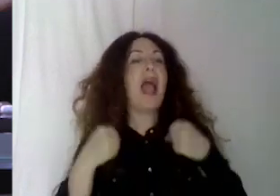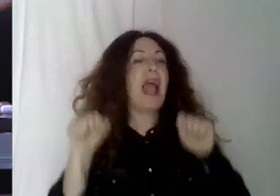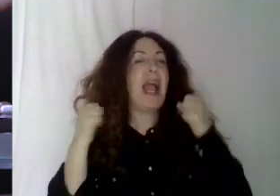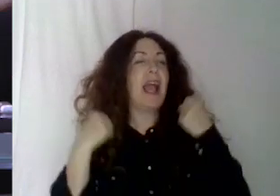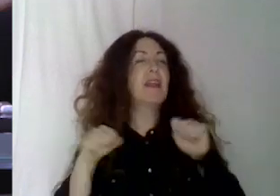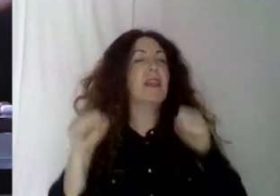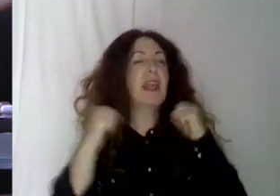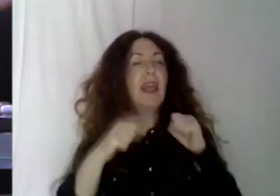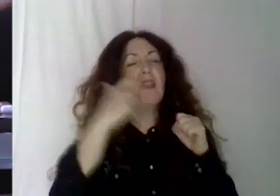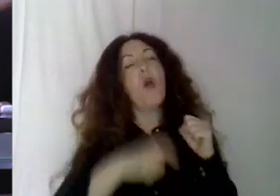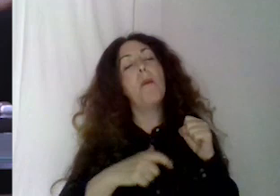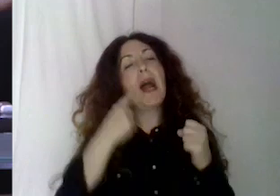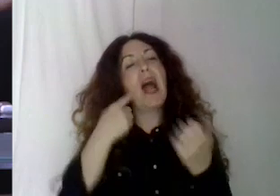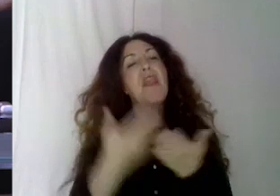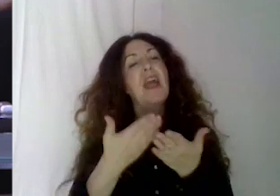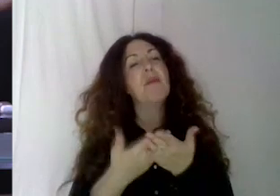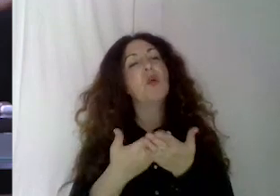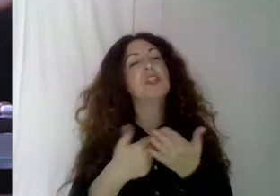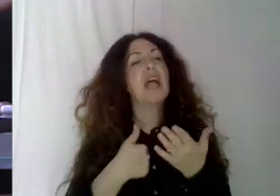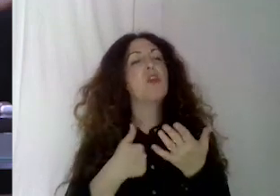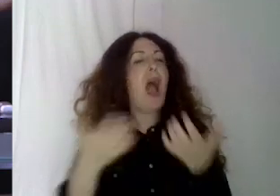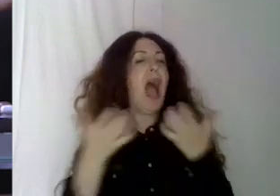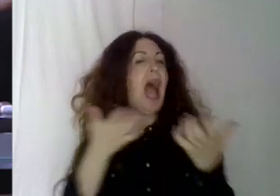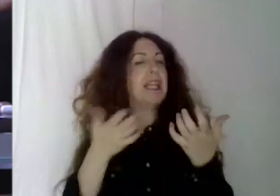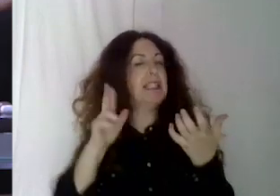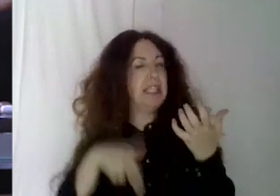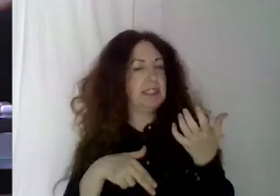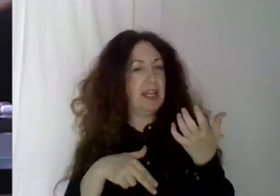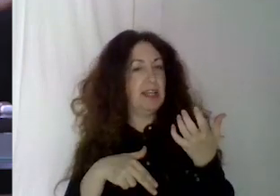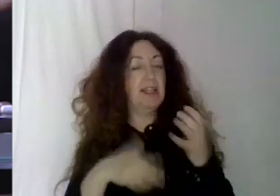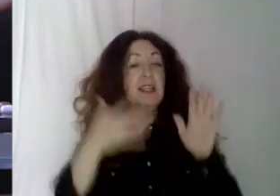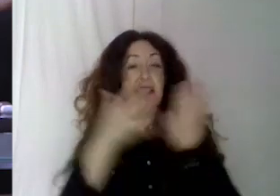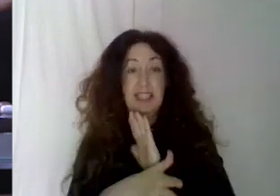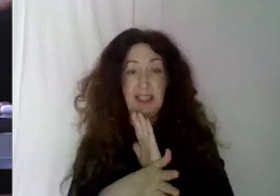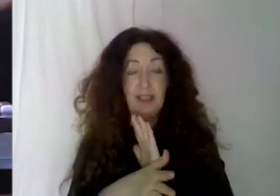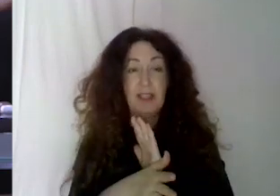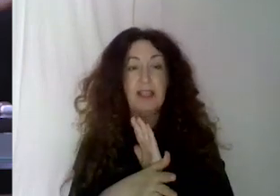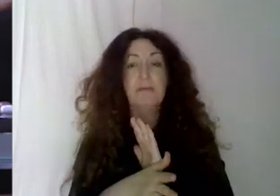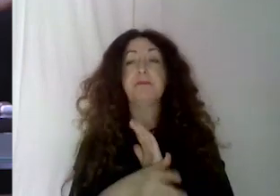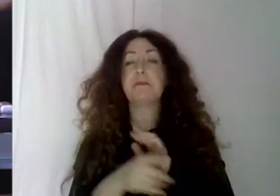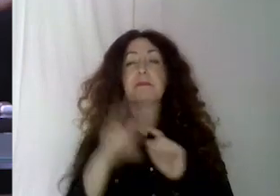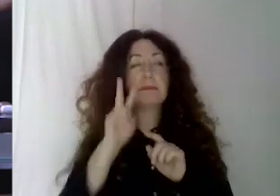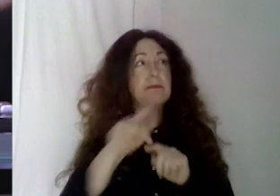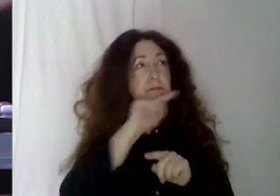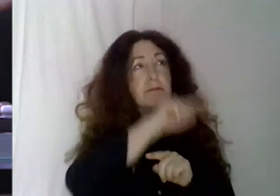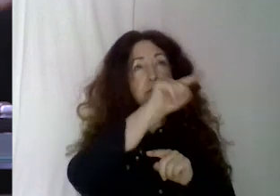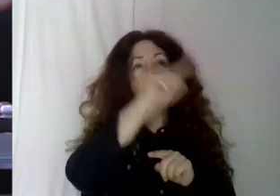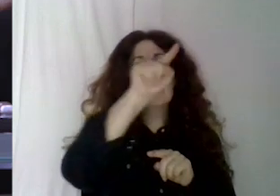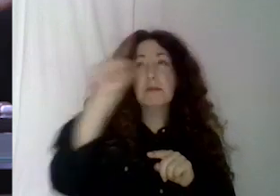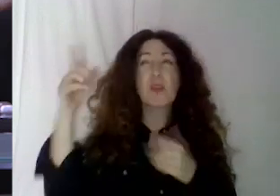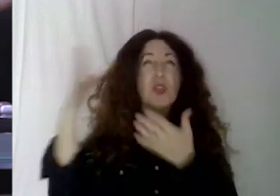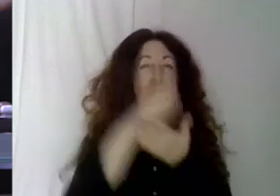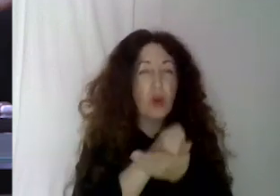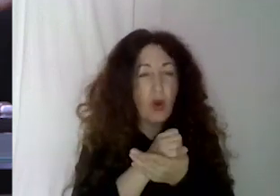de mártires, de todo ese tipo de cosas. Son encargos y entonces él los encargos los hace. Pero él, su gran obra, lo